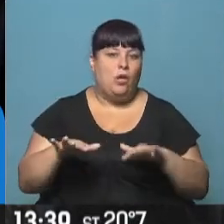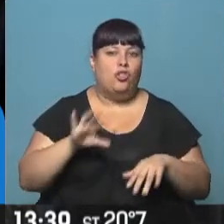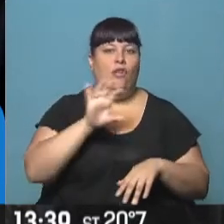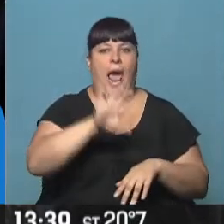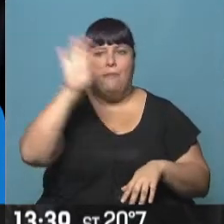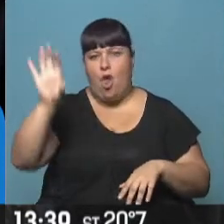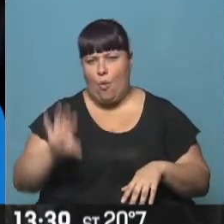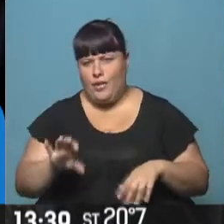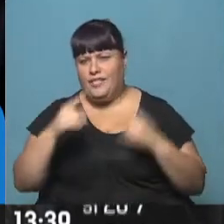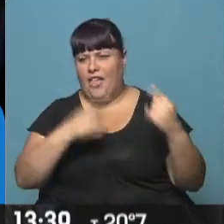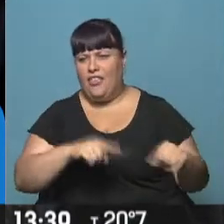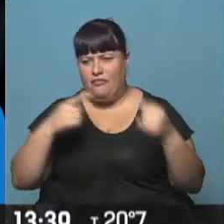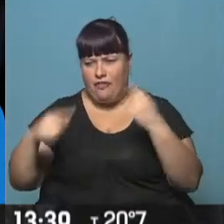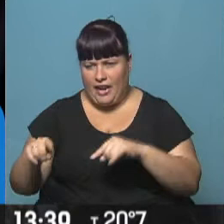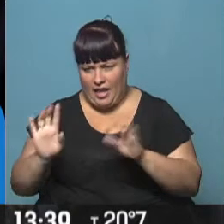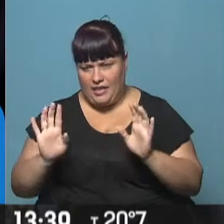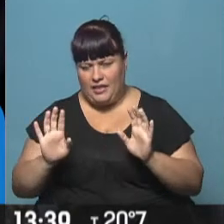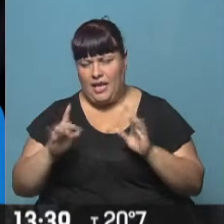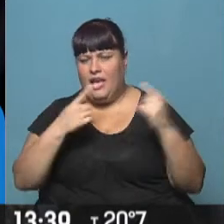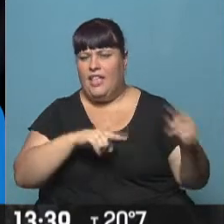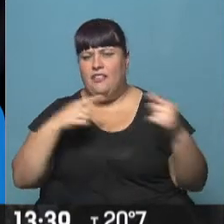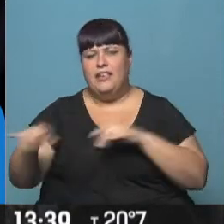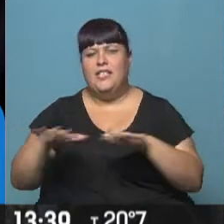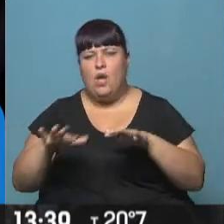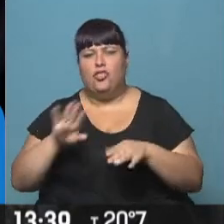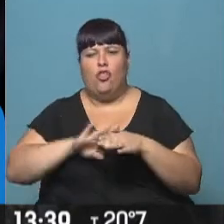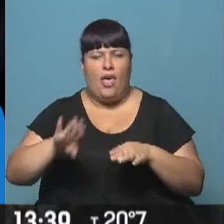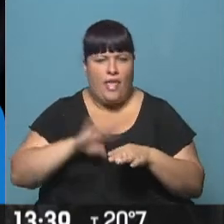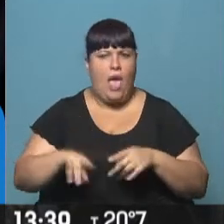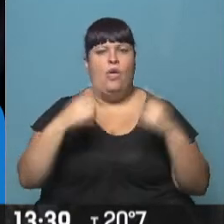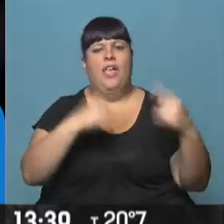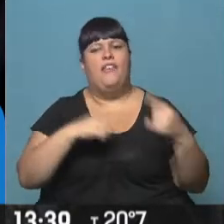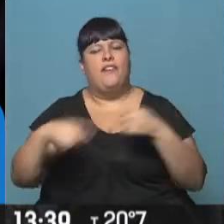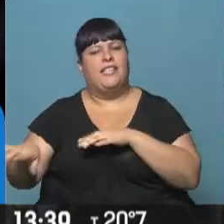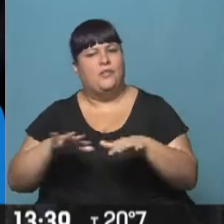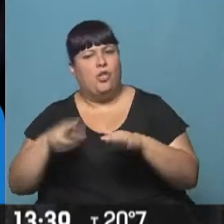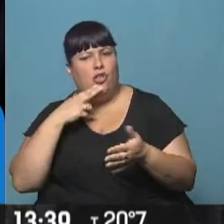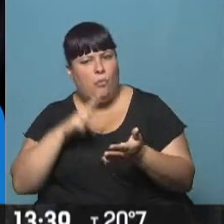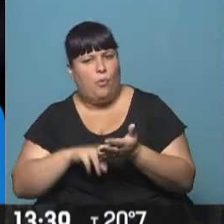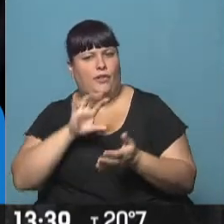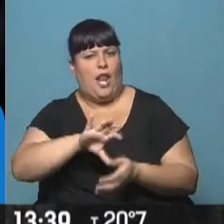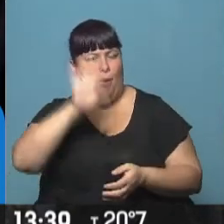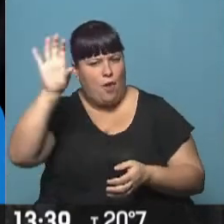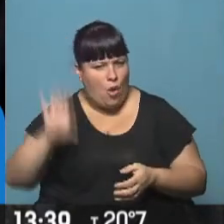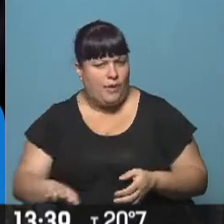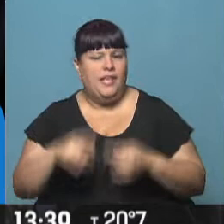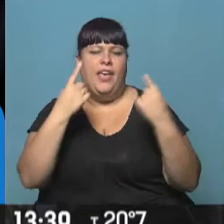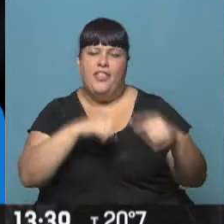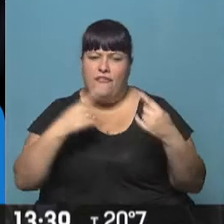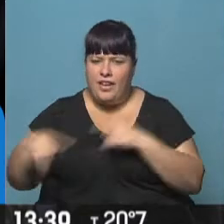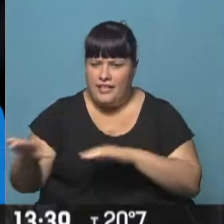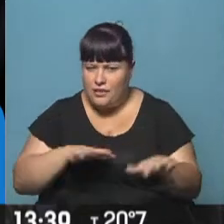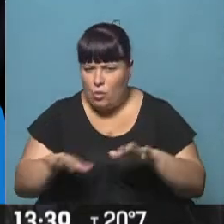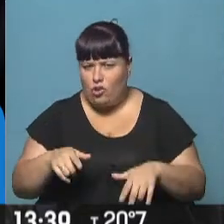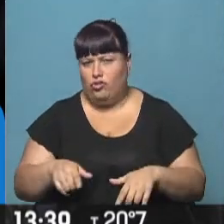provincias que son diferente situación de endeudamiento, diferente situación fiscal de las provincias, diferente